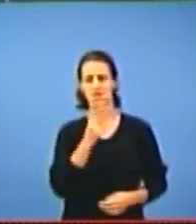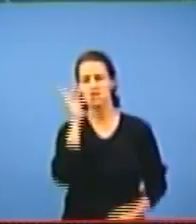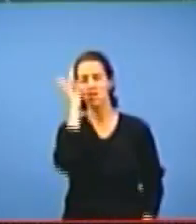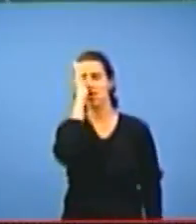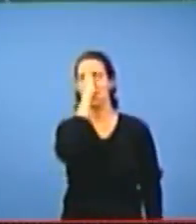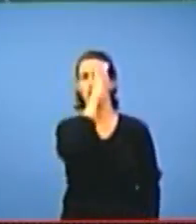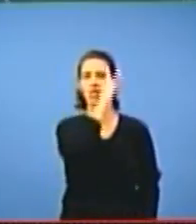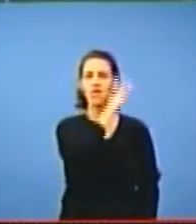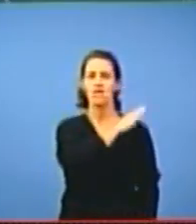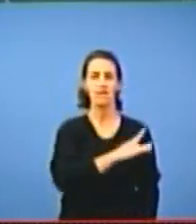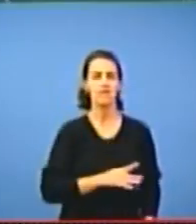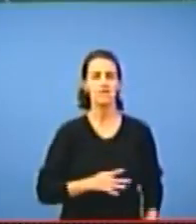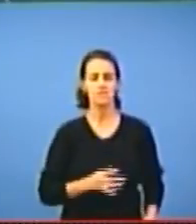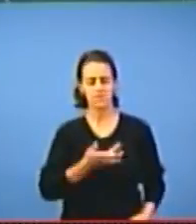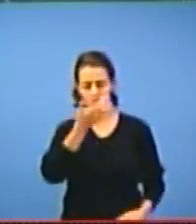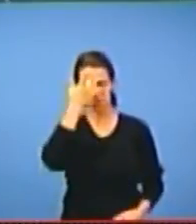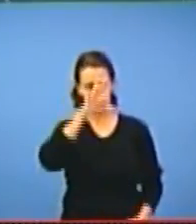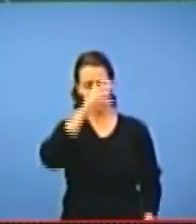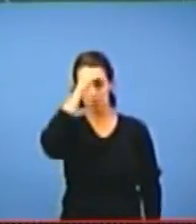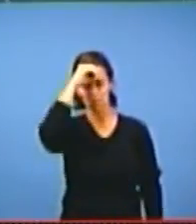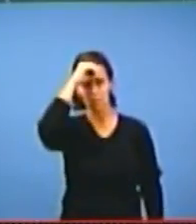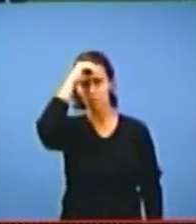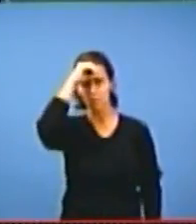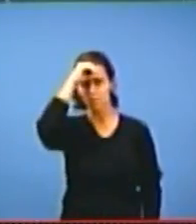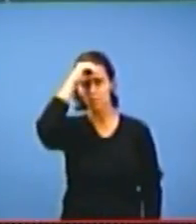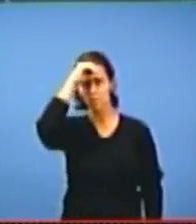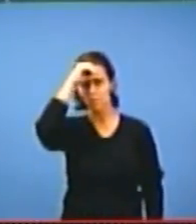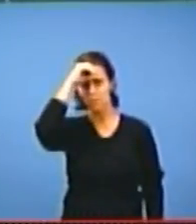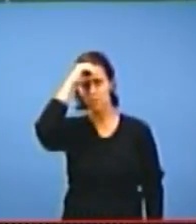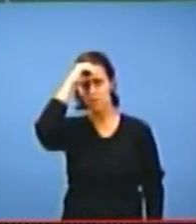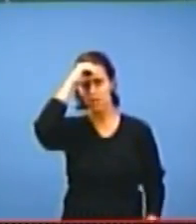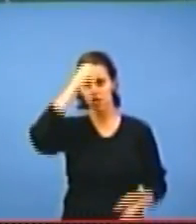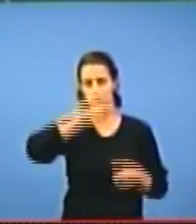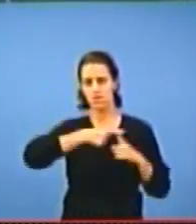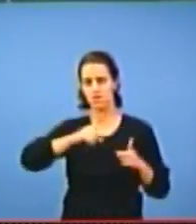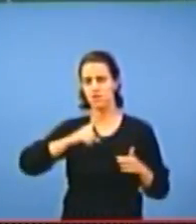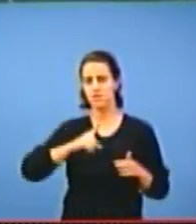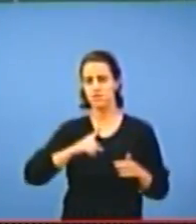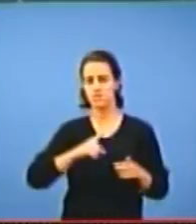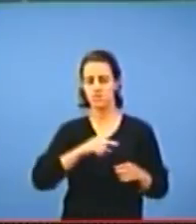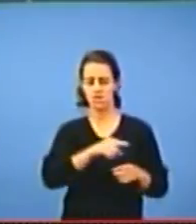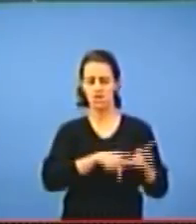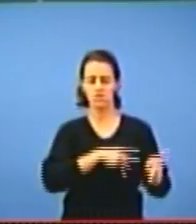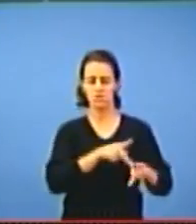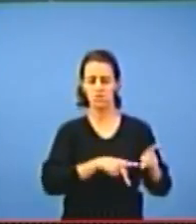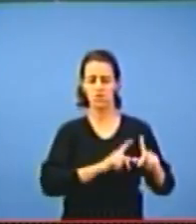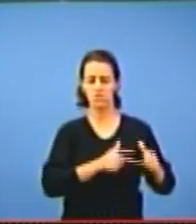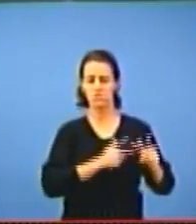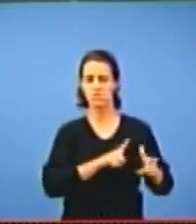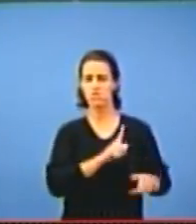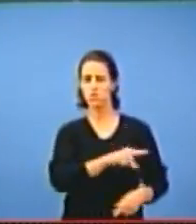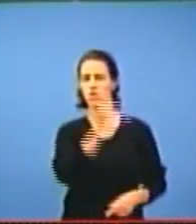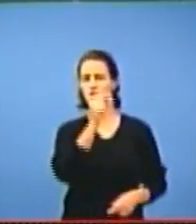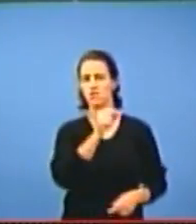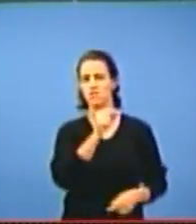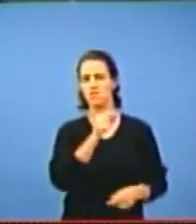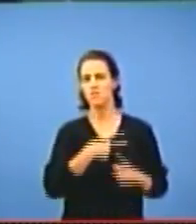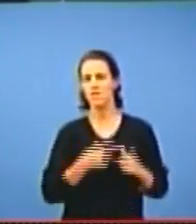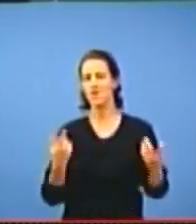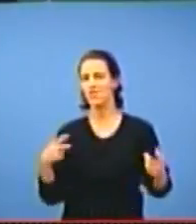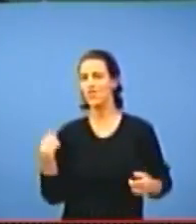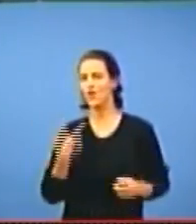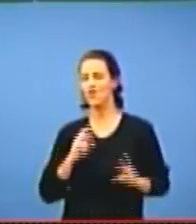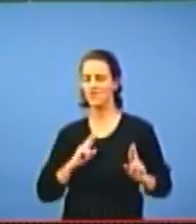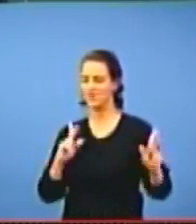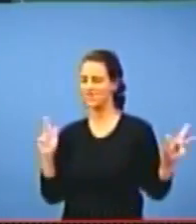prefiere escoger la razón. Él hizo la elección para olvidar la profecía. Pero tenemos que glorificar al Señor porque